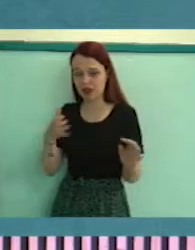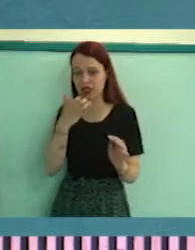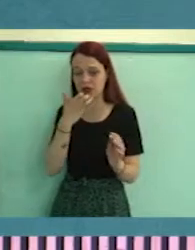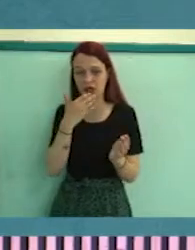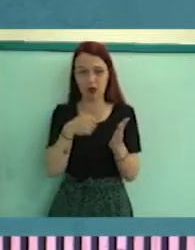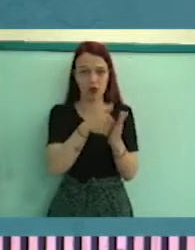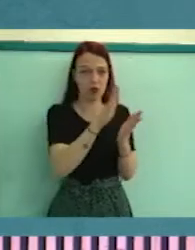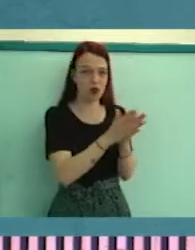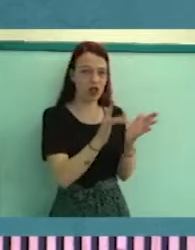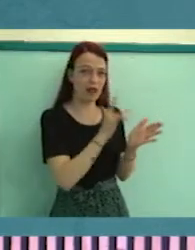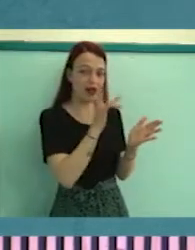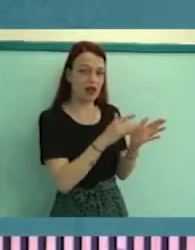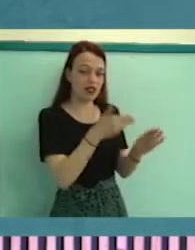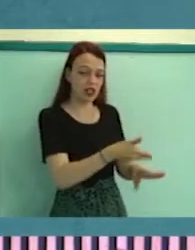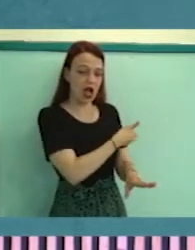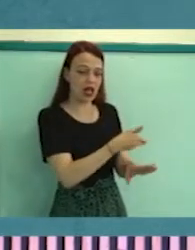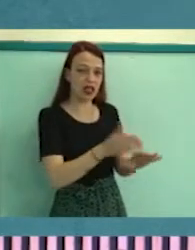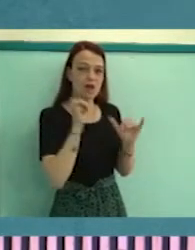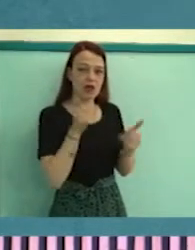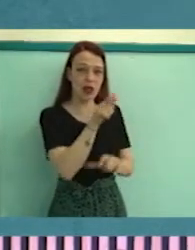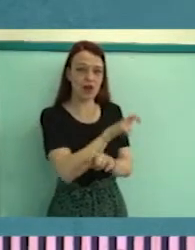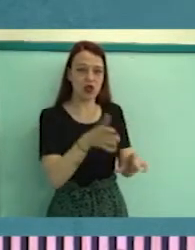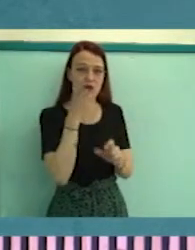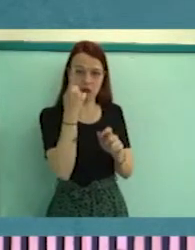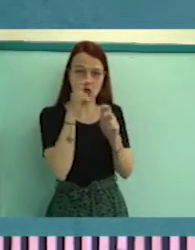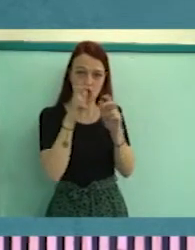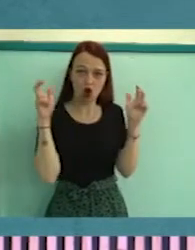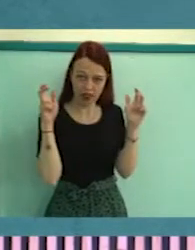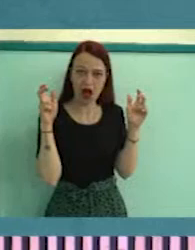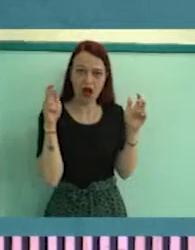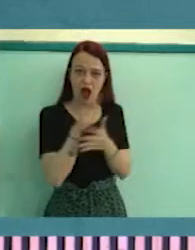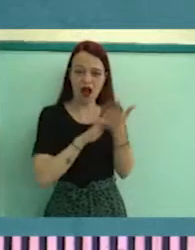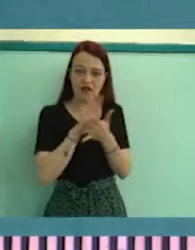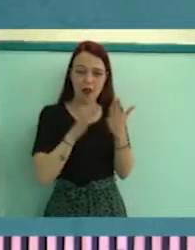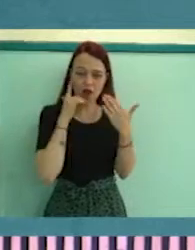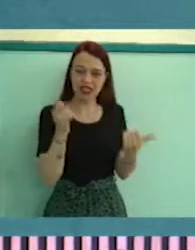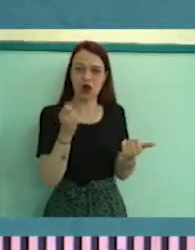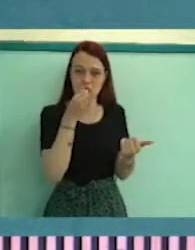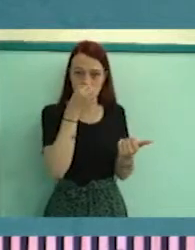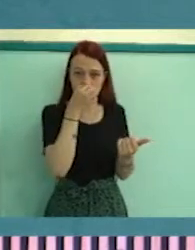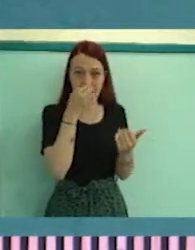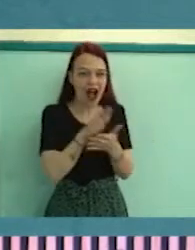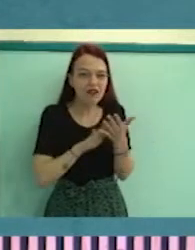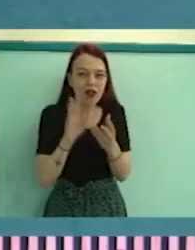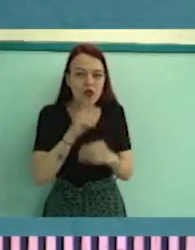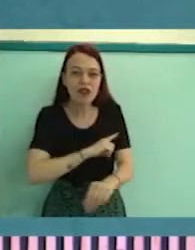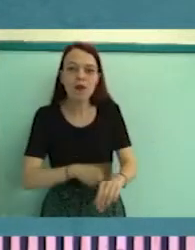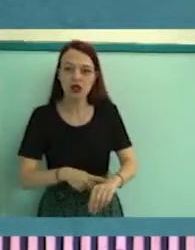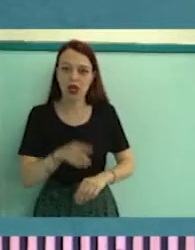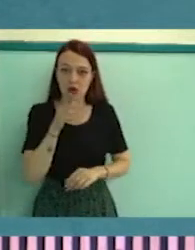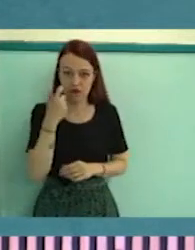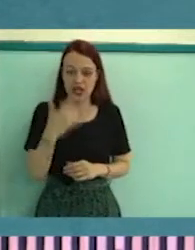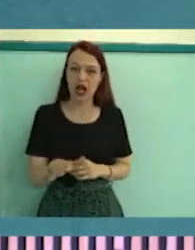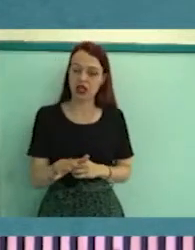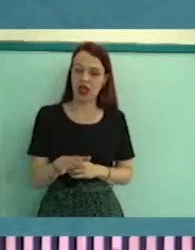hubiéramos tenido desde mucho antes personas por ejemplo en este caso una persona gorda hablando de salud No hablando de deporte Porque fíjate No